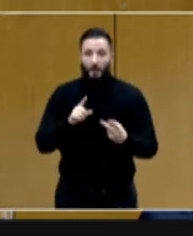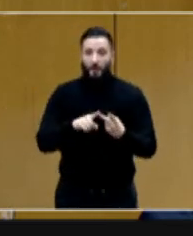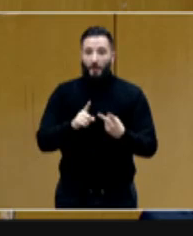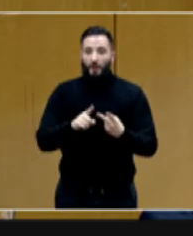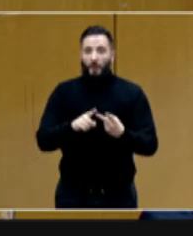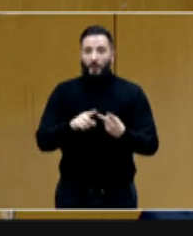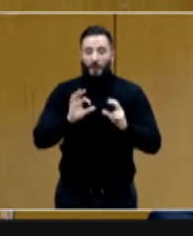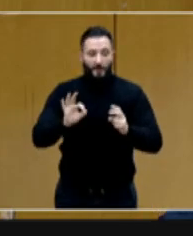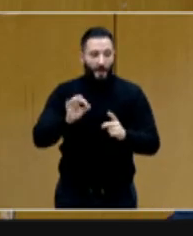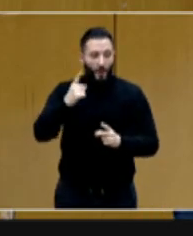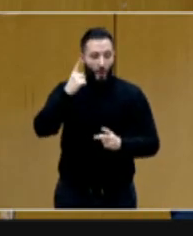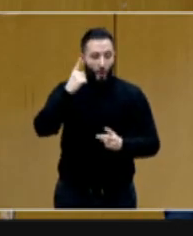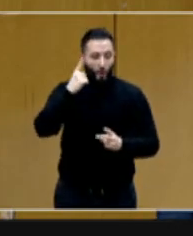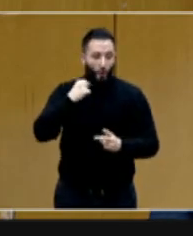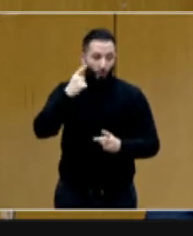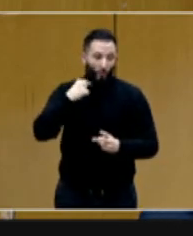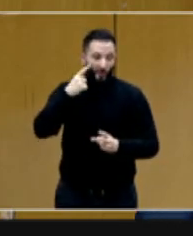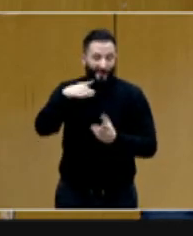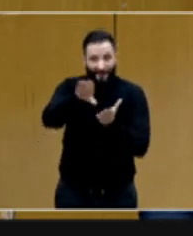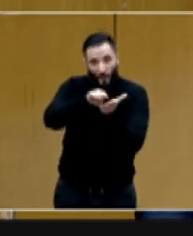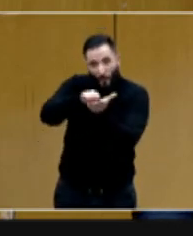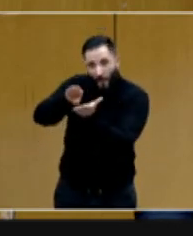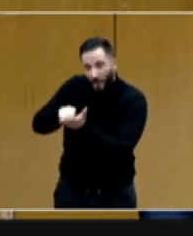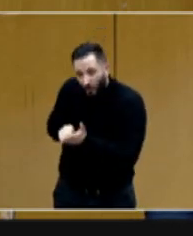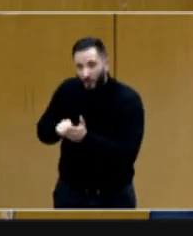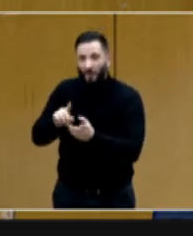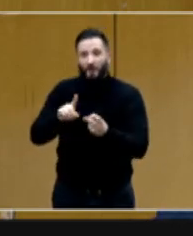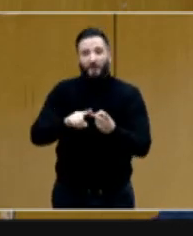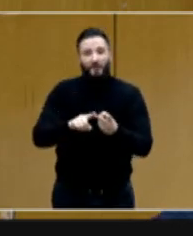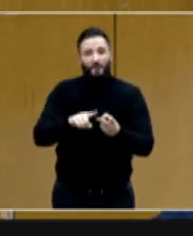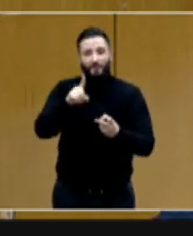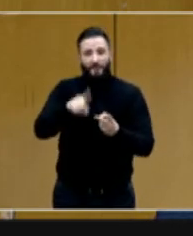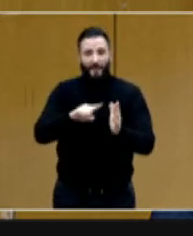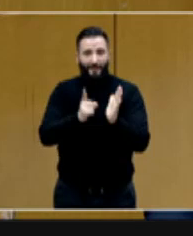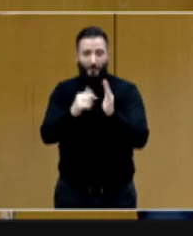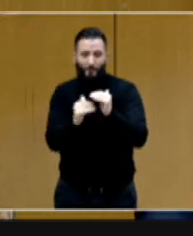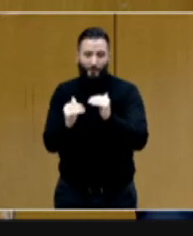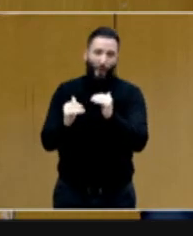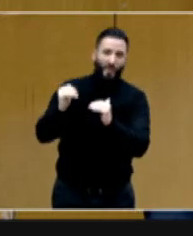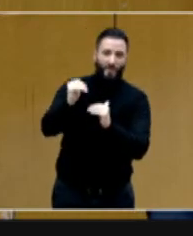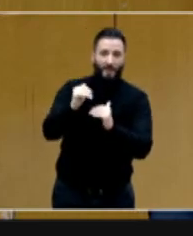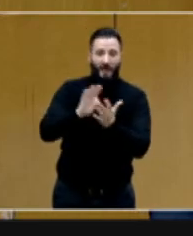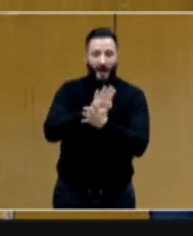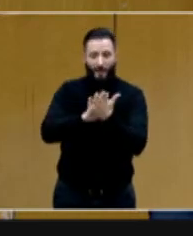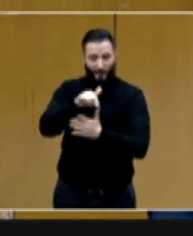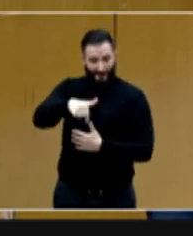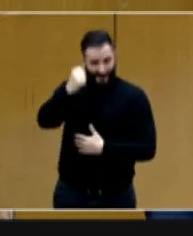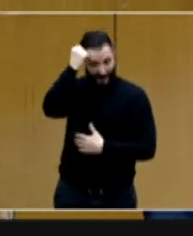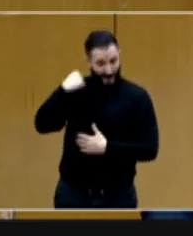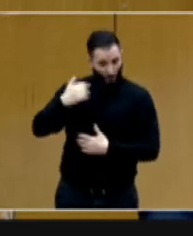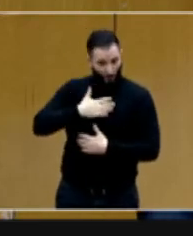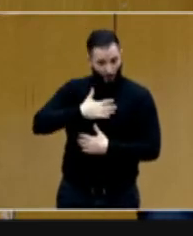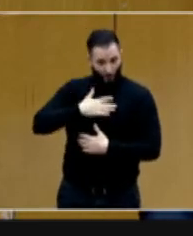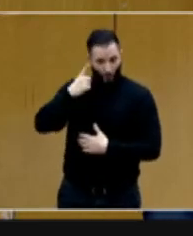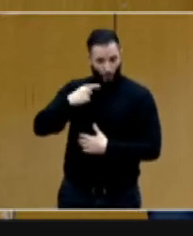las costumbres que eso que hacía que tenía fuerza obligar incluso por encima de la ley por eso decía Costa que en Aragón la costumbre prevalece por encima de la